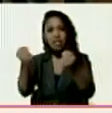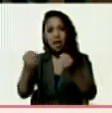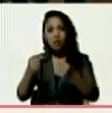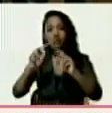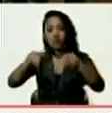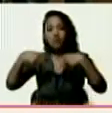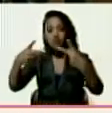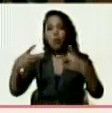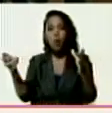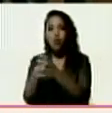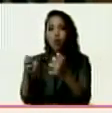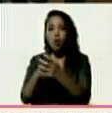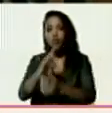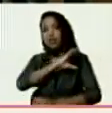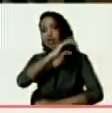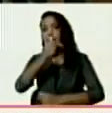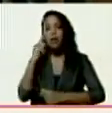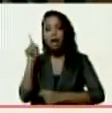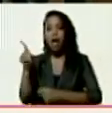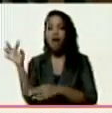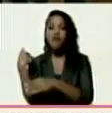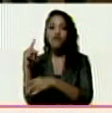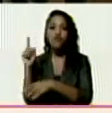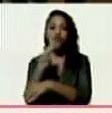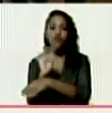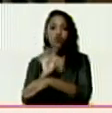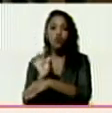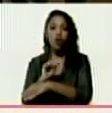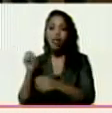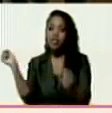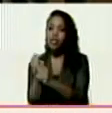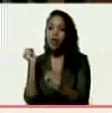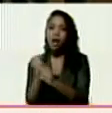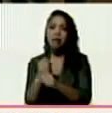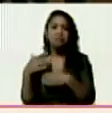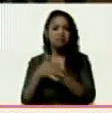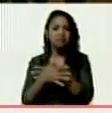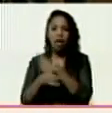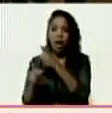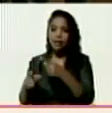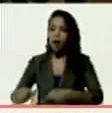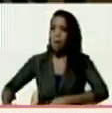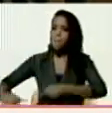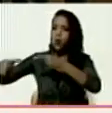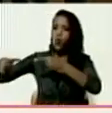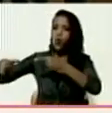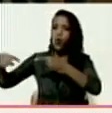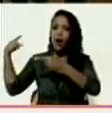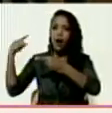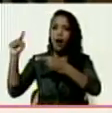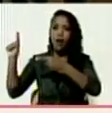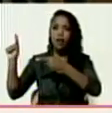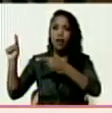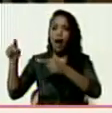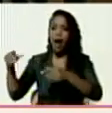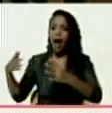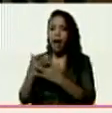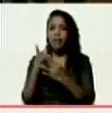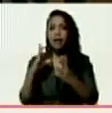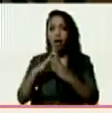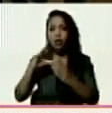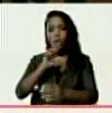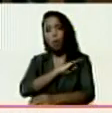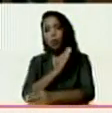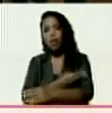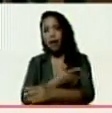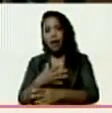nueva junta directiva ya en funciones y que vamos a trabajar para que esa confrontación que existió entre los poderes